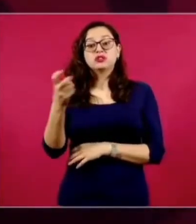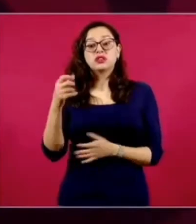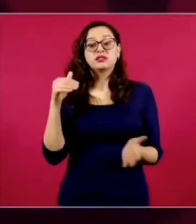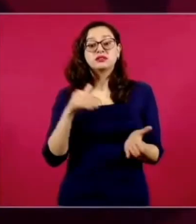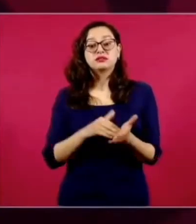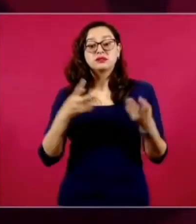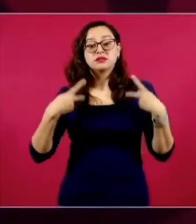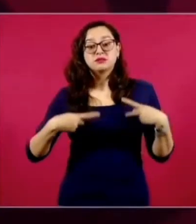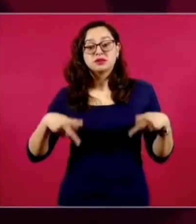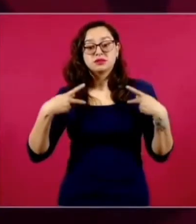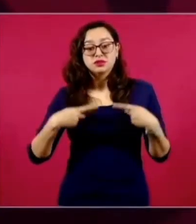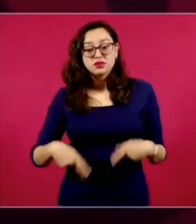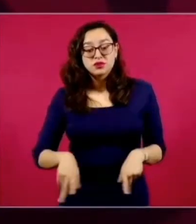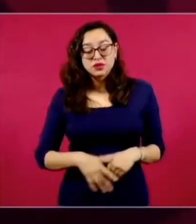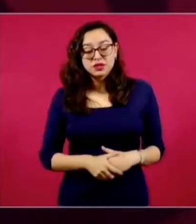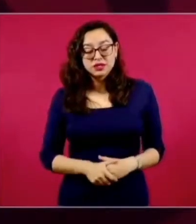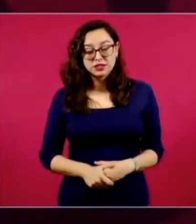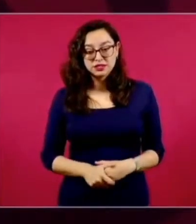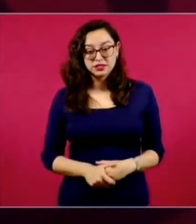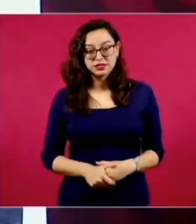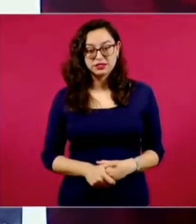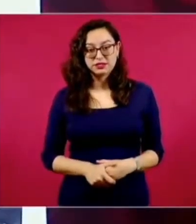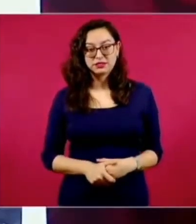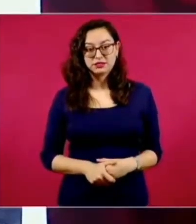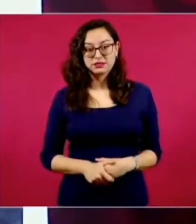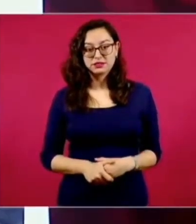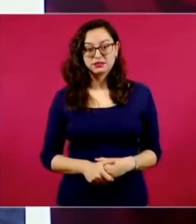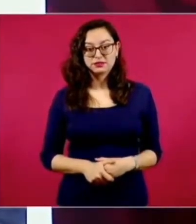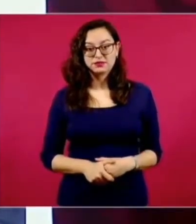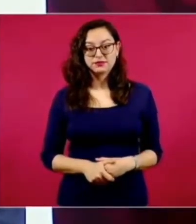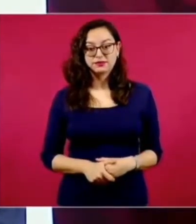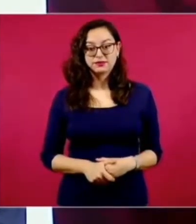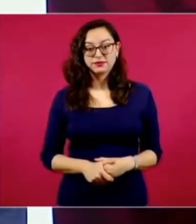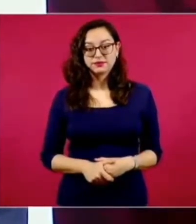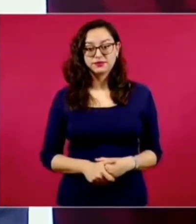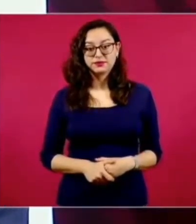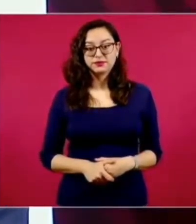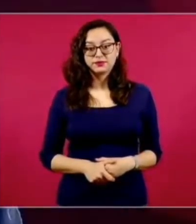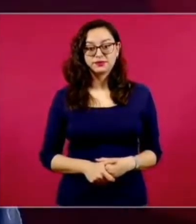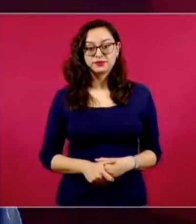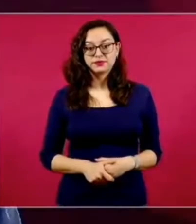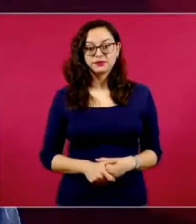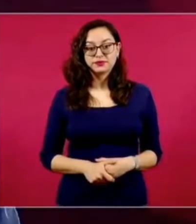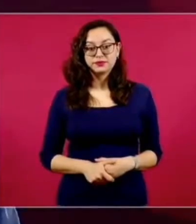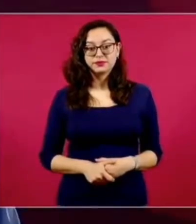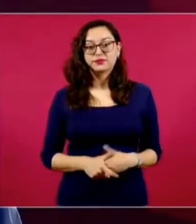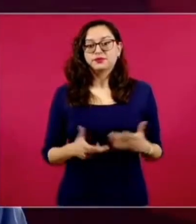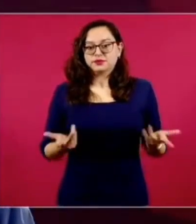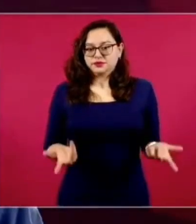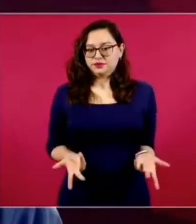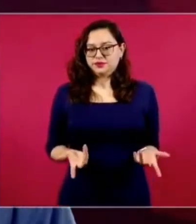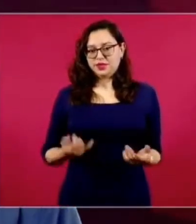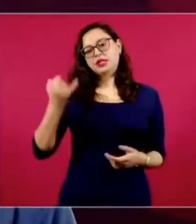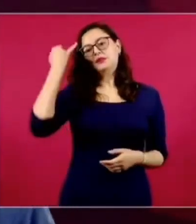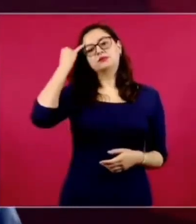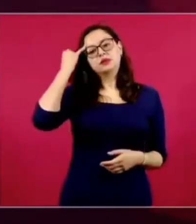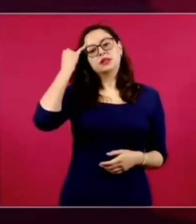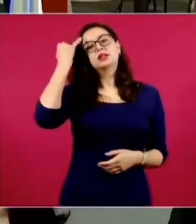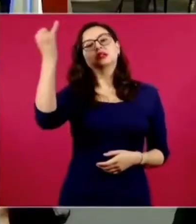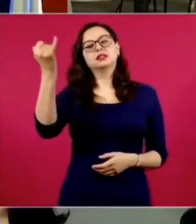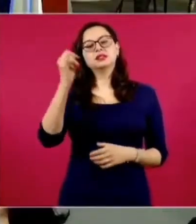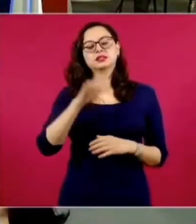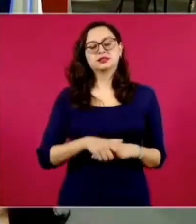200,000 obreros en esa obra. Imagínense